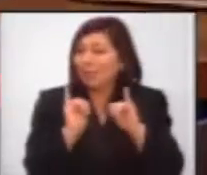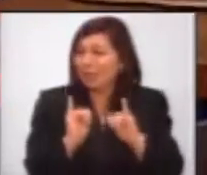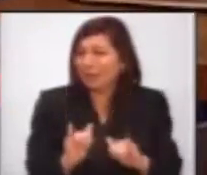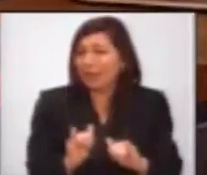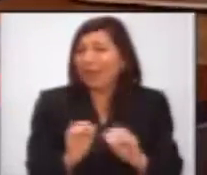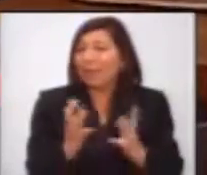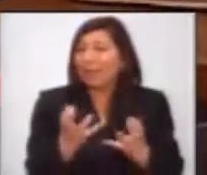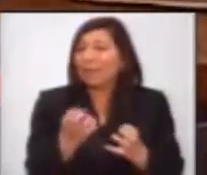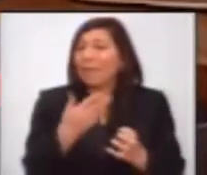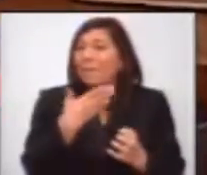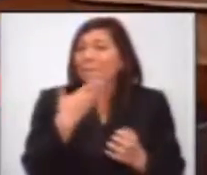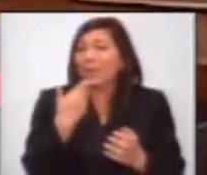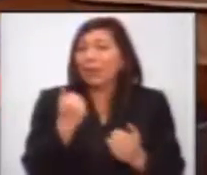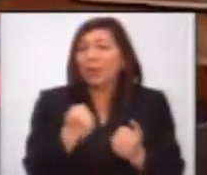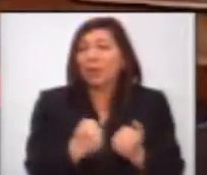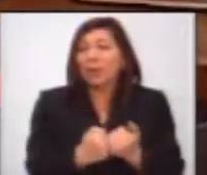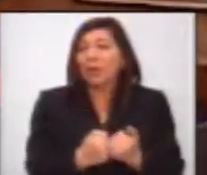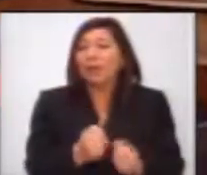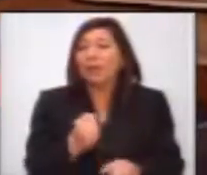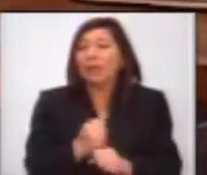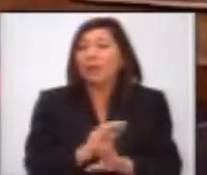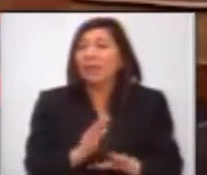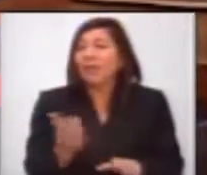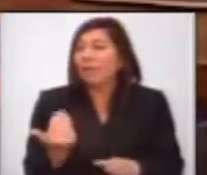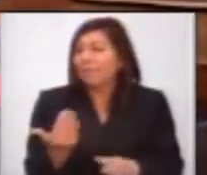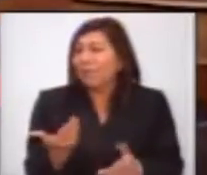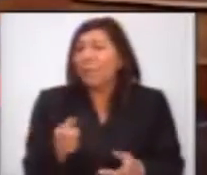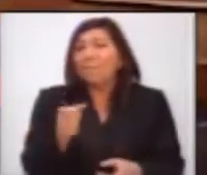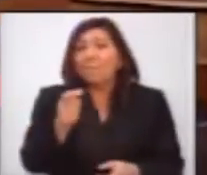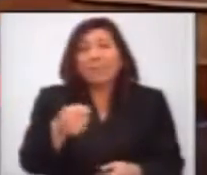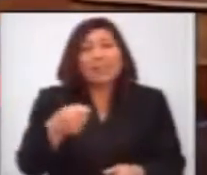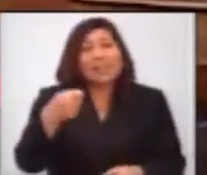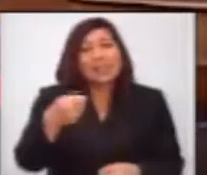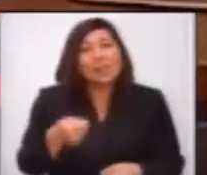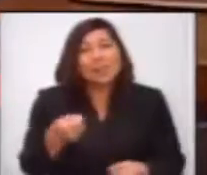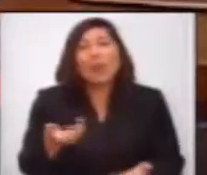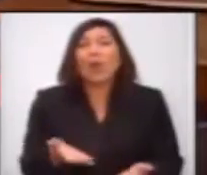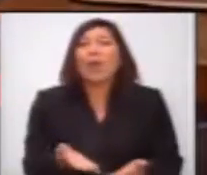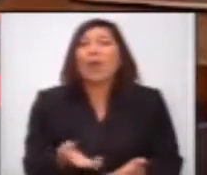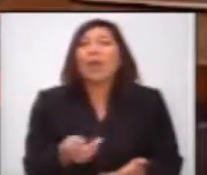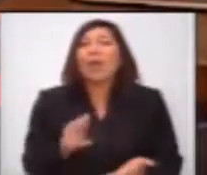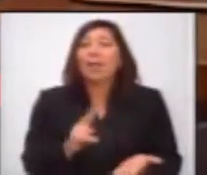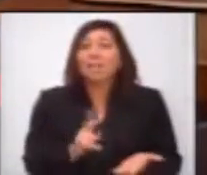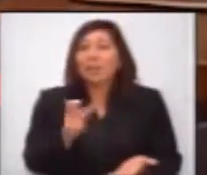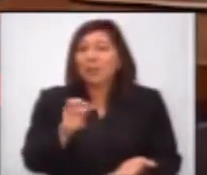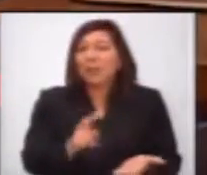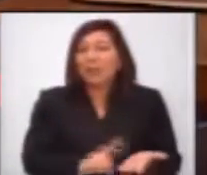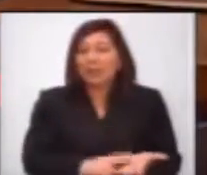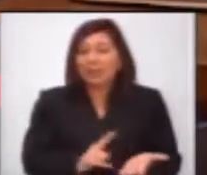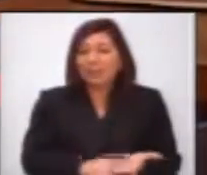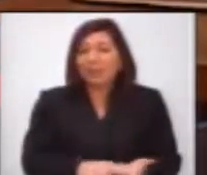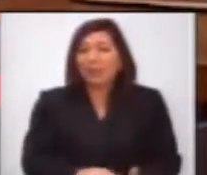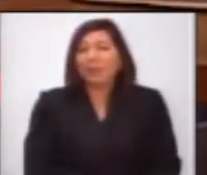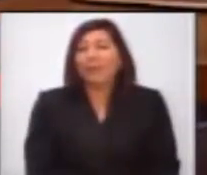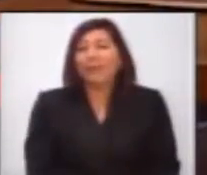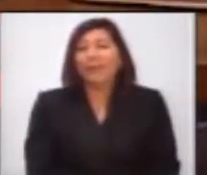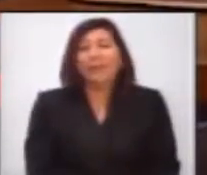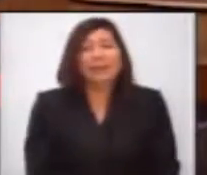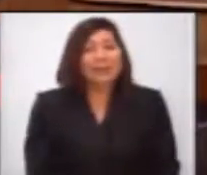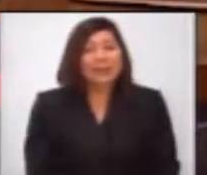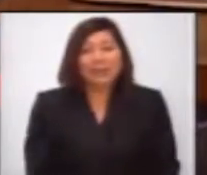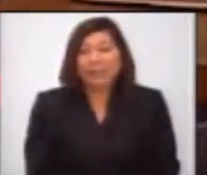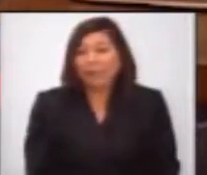pero queremos mejor servicio a favor de los jubilados, a favor de los pensionistas, a favor de los asegurados. A veces